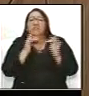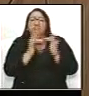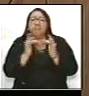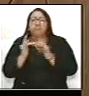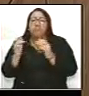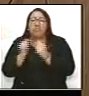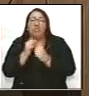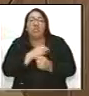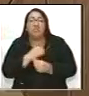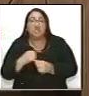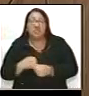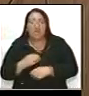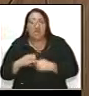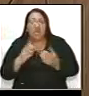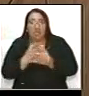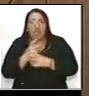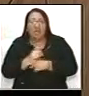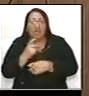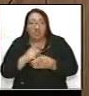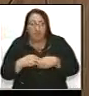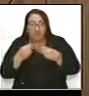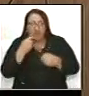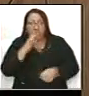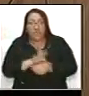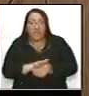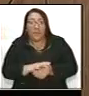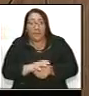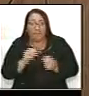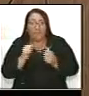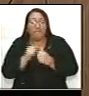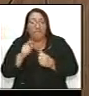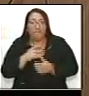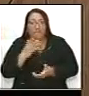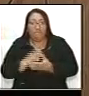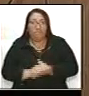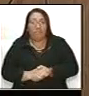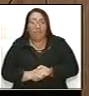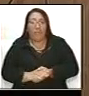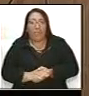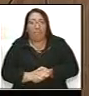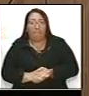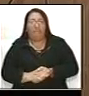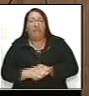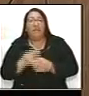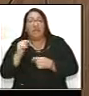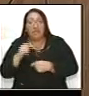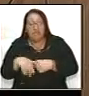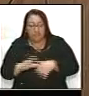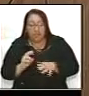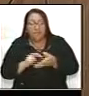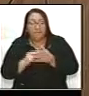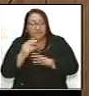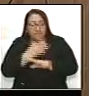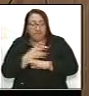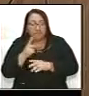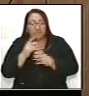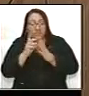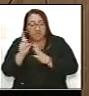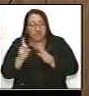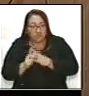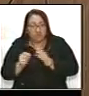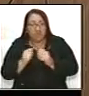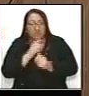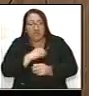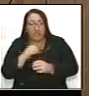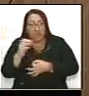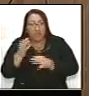coordinaciones con el Ministerio de Educación para dar cumplimiento a dicha sentencia. Esto evidencia una disposición del